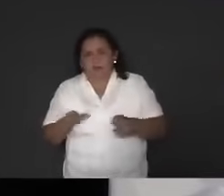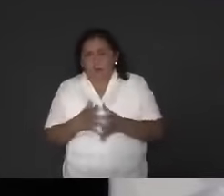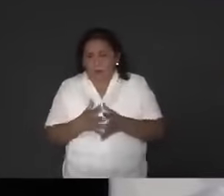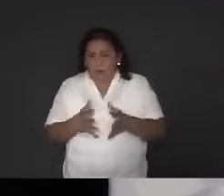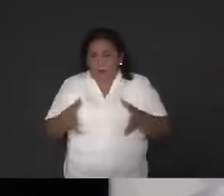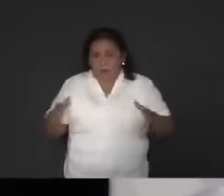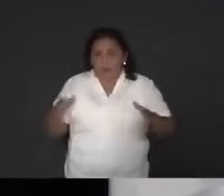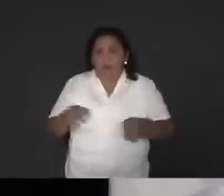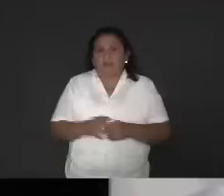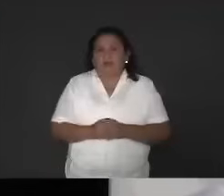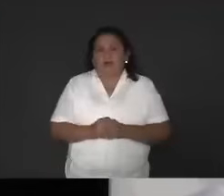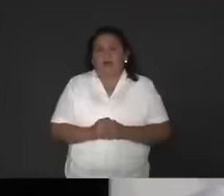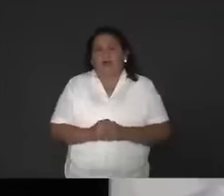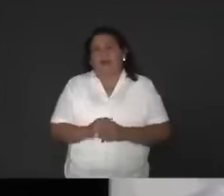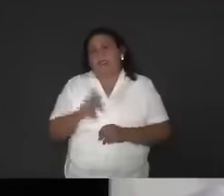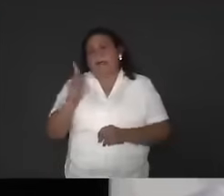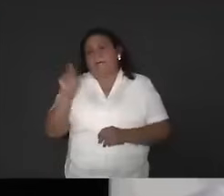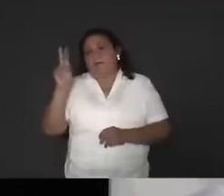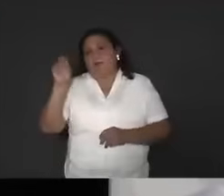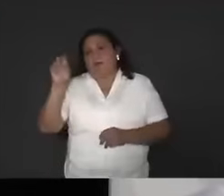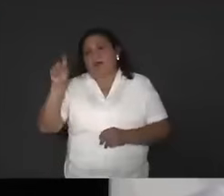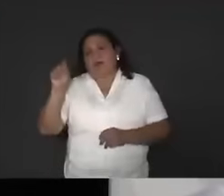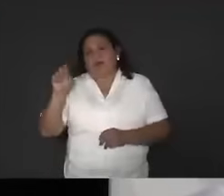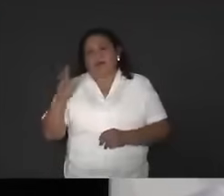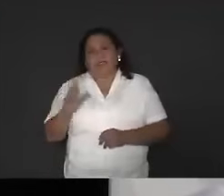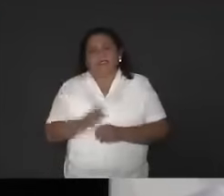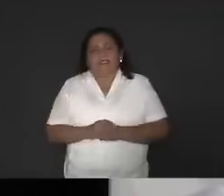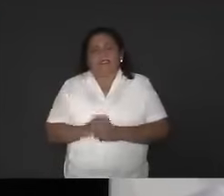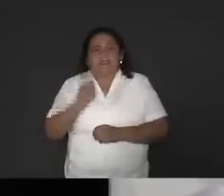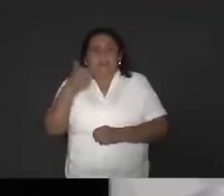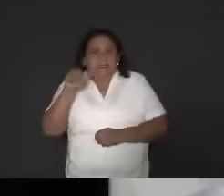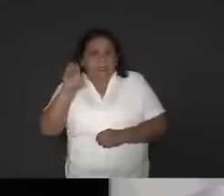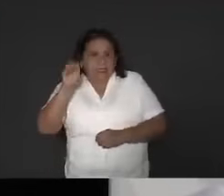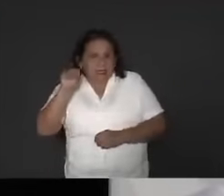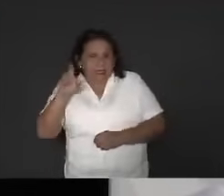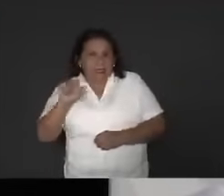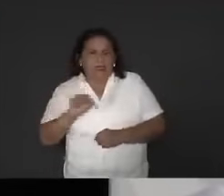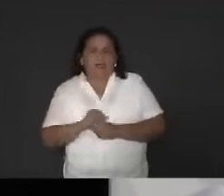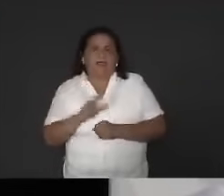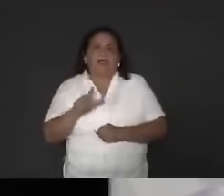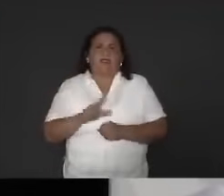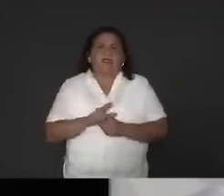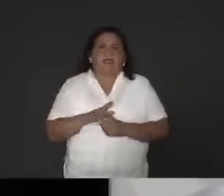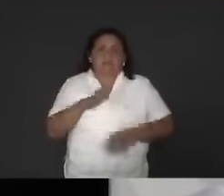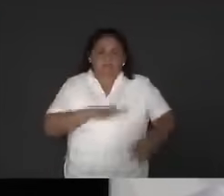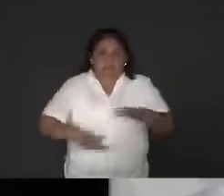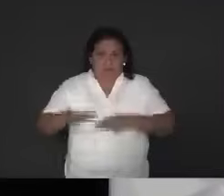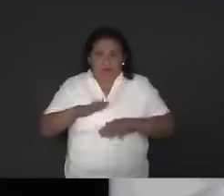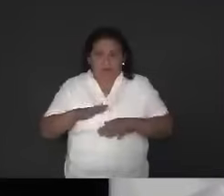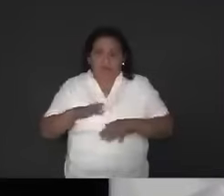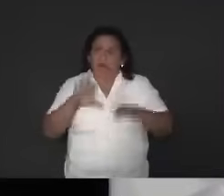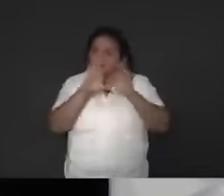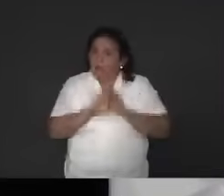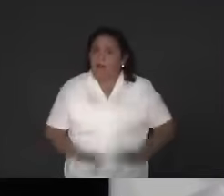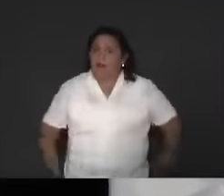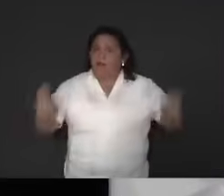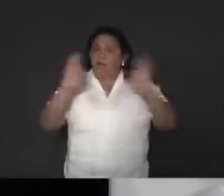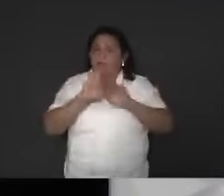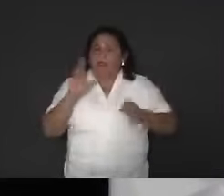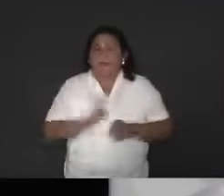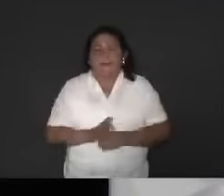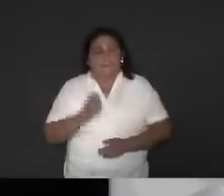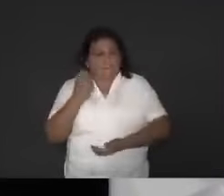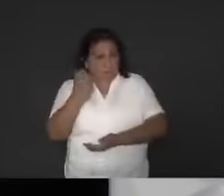del puerto de Altura y, por supuesto, concretar el gas natural y las plantas de ciclo combinado. Pero lo más importante es